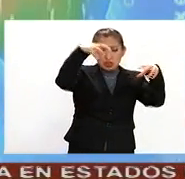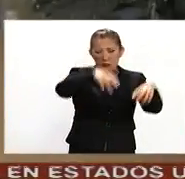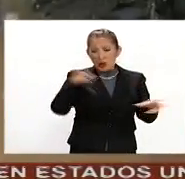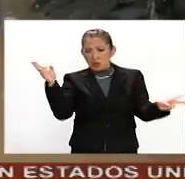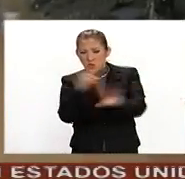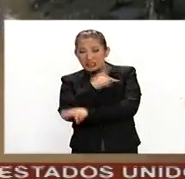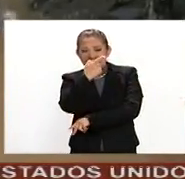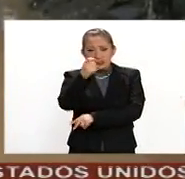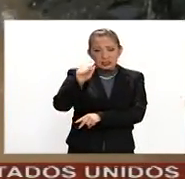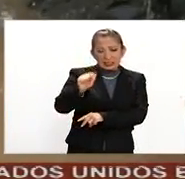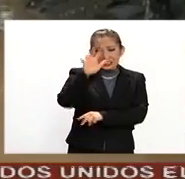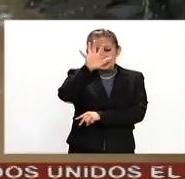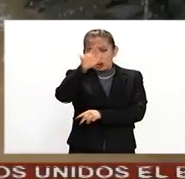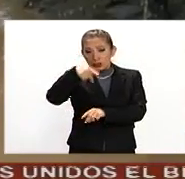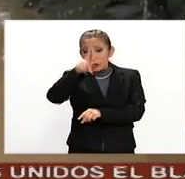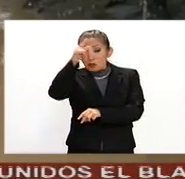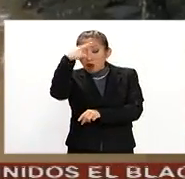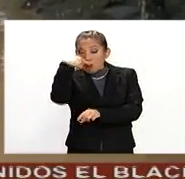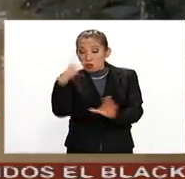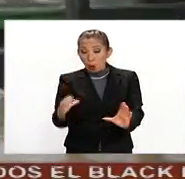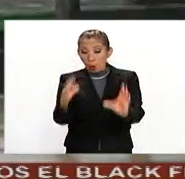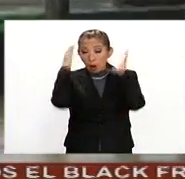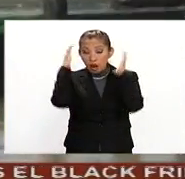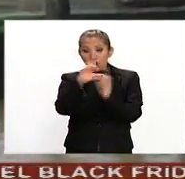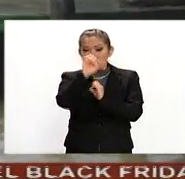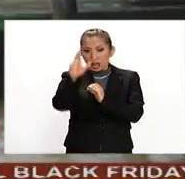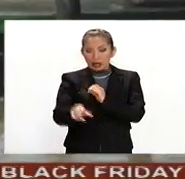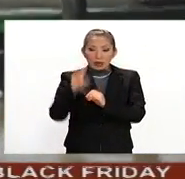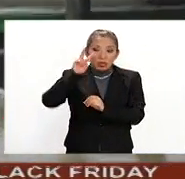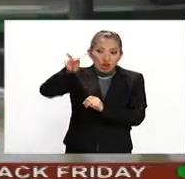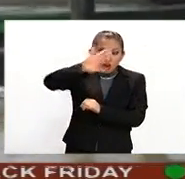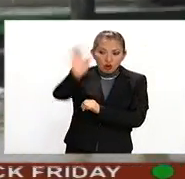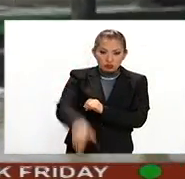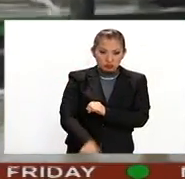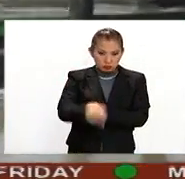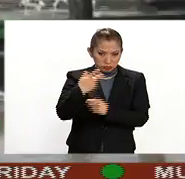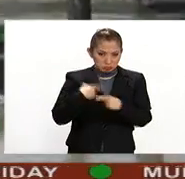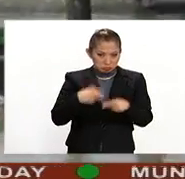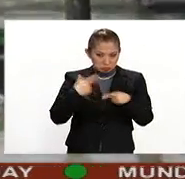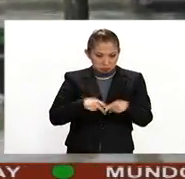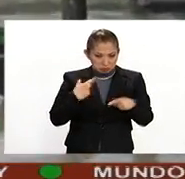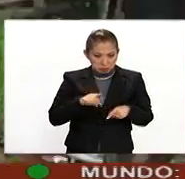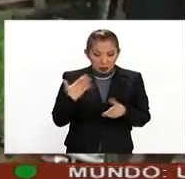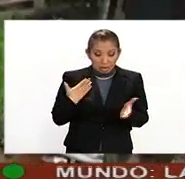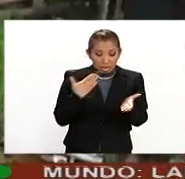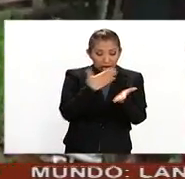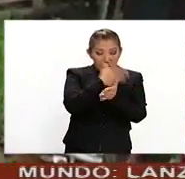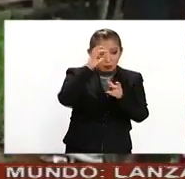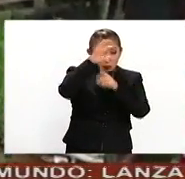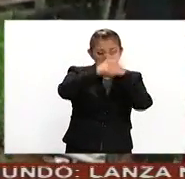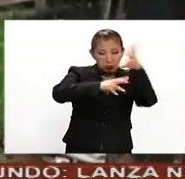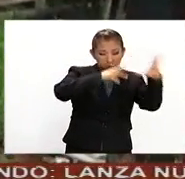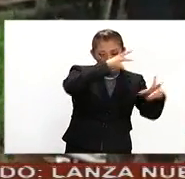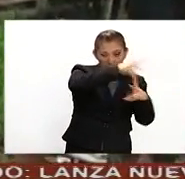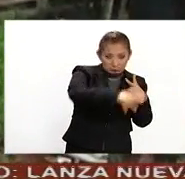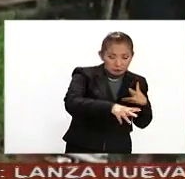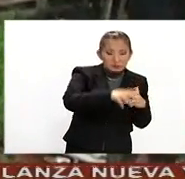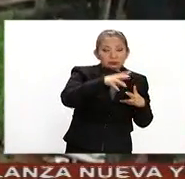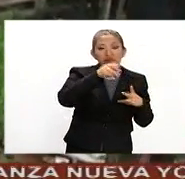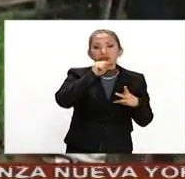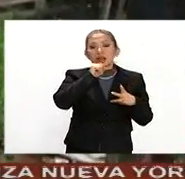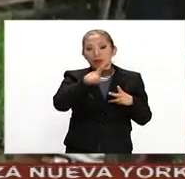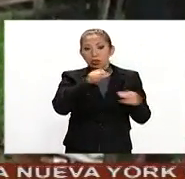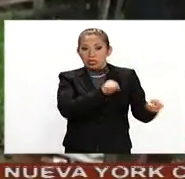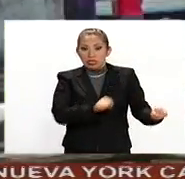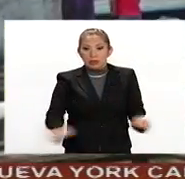hasta 175 kilómetros por hora. En Costa Rica se reportaron 2 muertos poco después de la entrada del temporal. Además de esto,